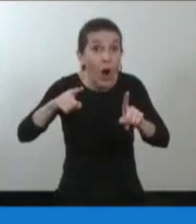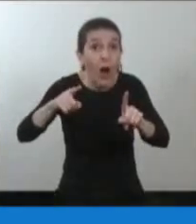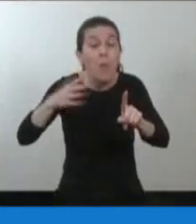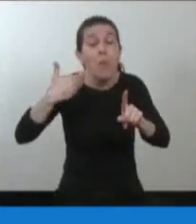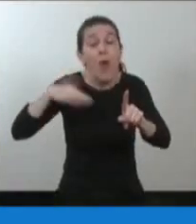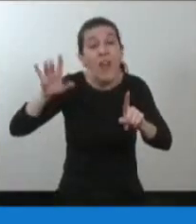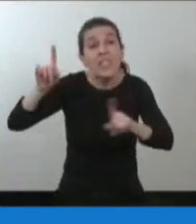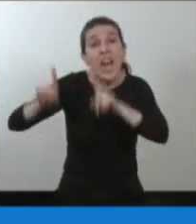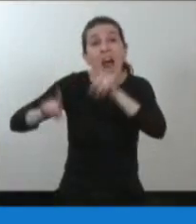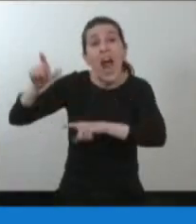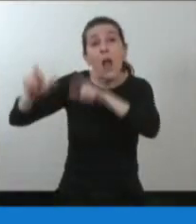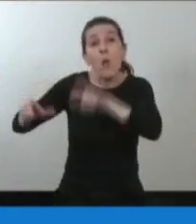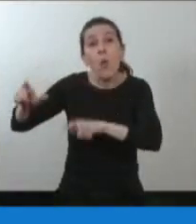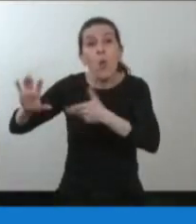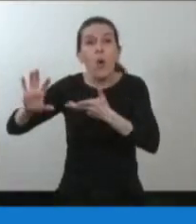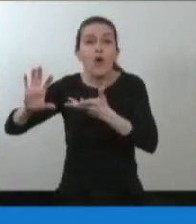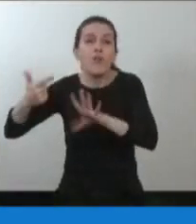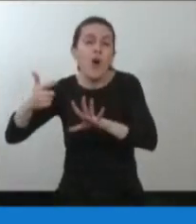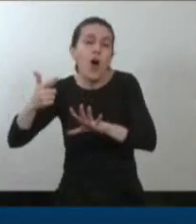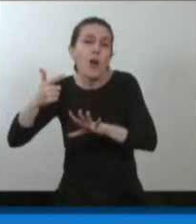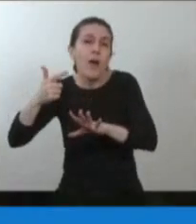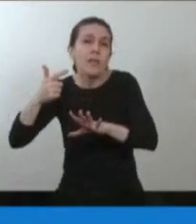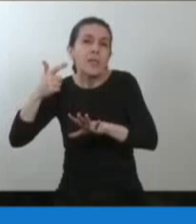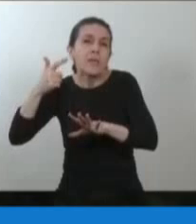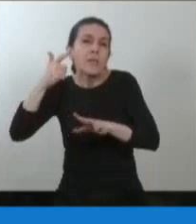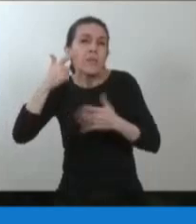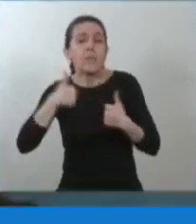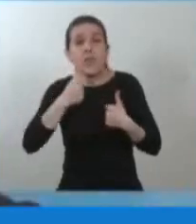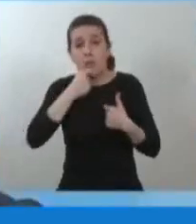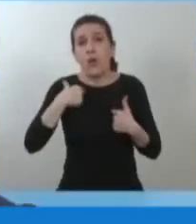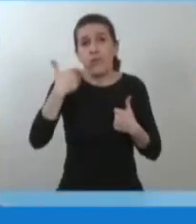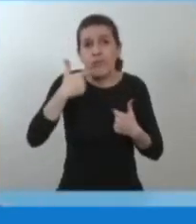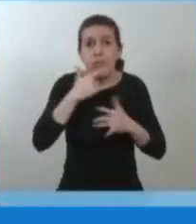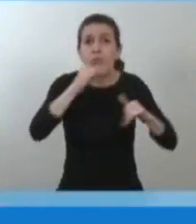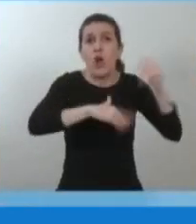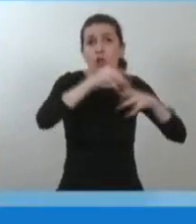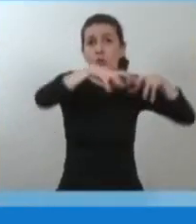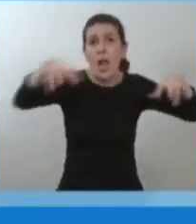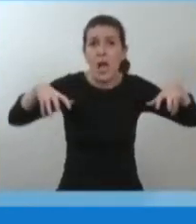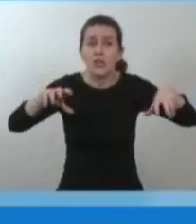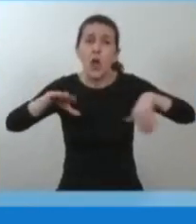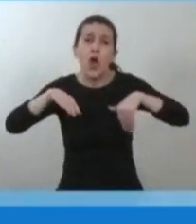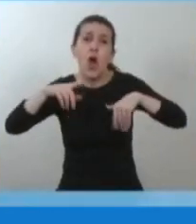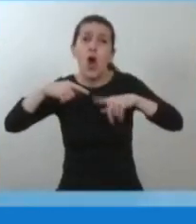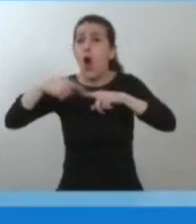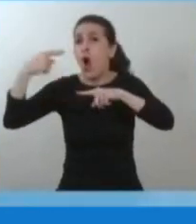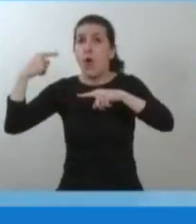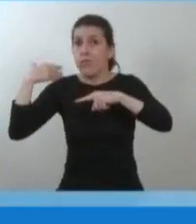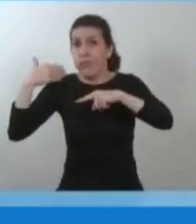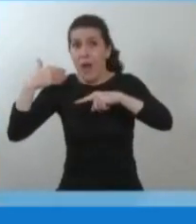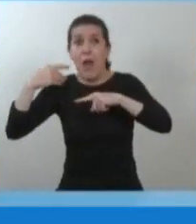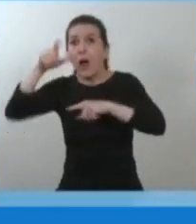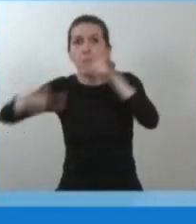mis palabras lo disuelvan de seguir cometiendo delitos y las palabras de todos los que me precedieron